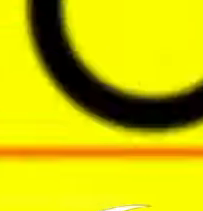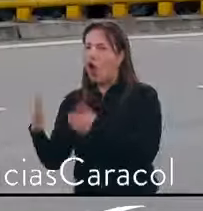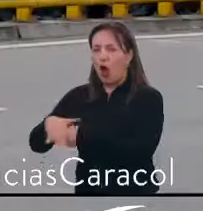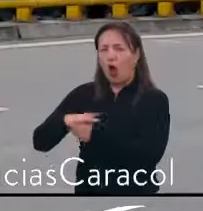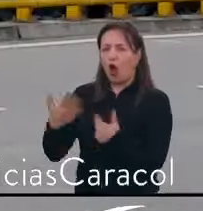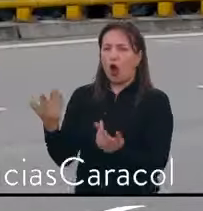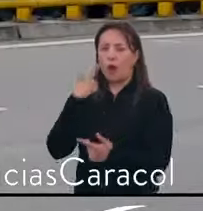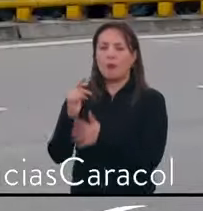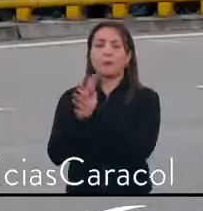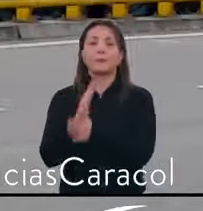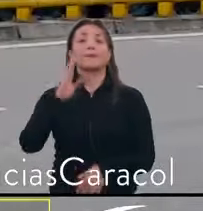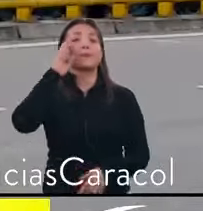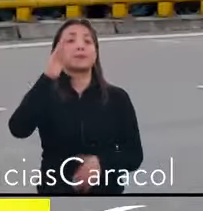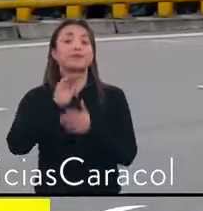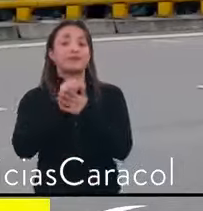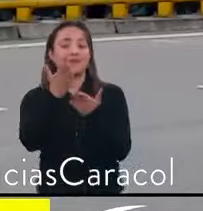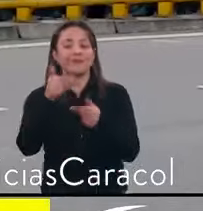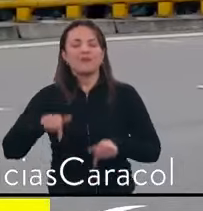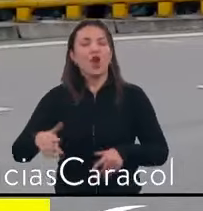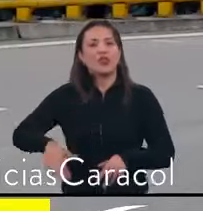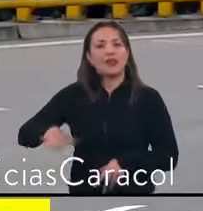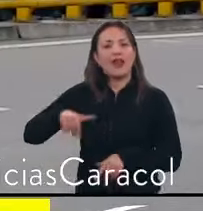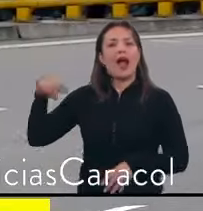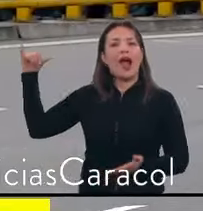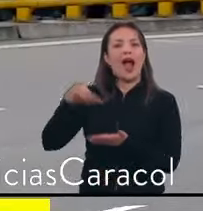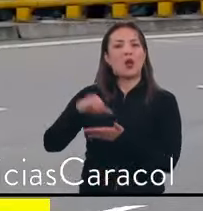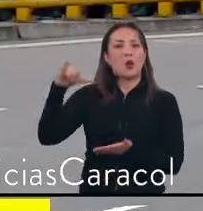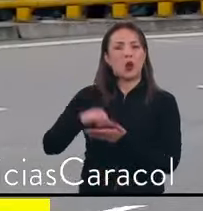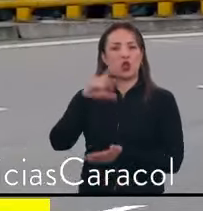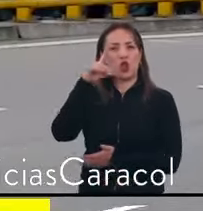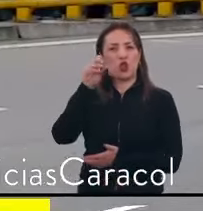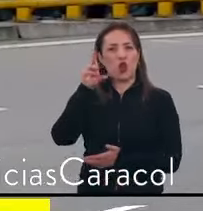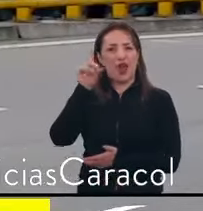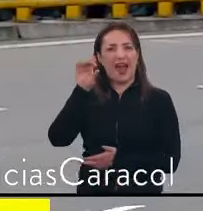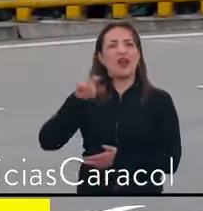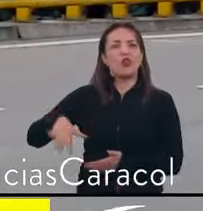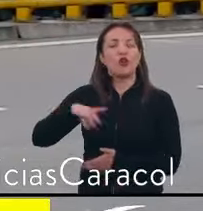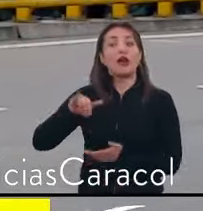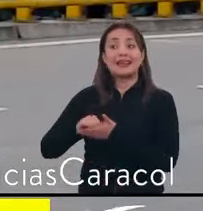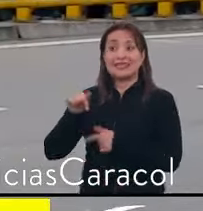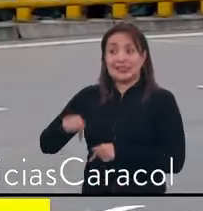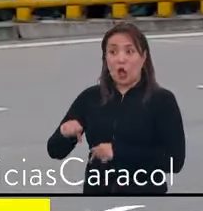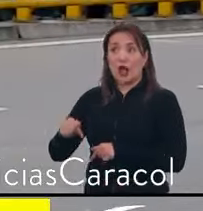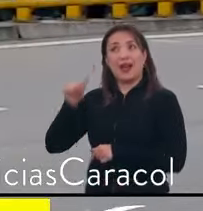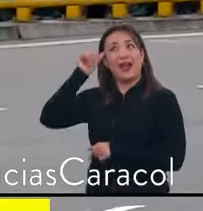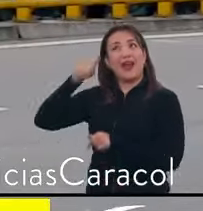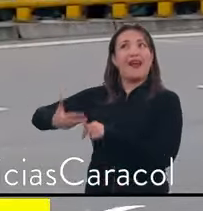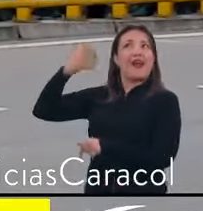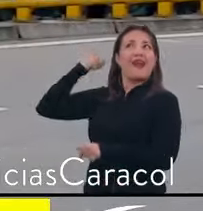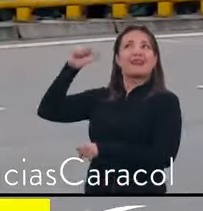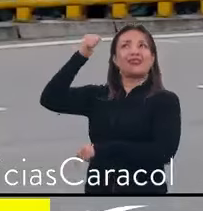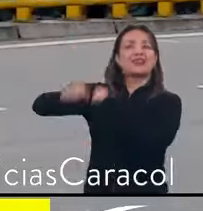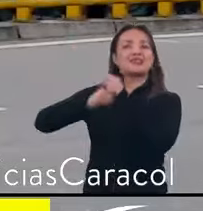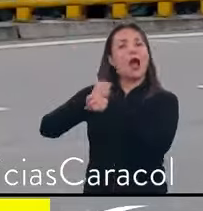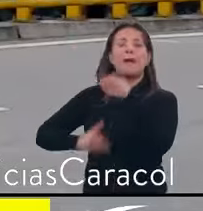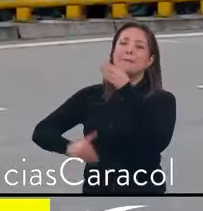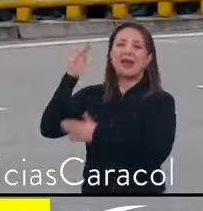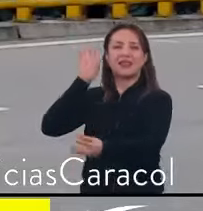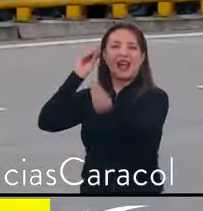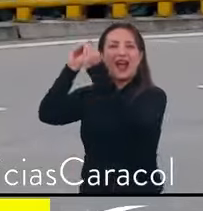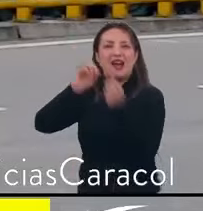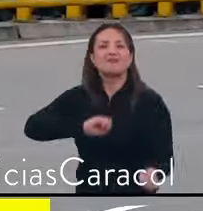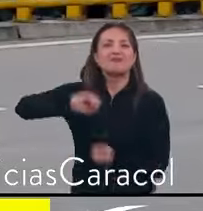Juanita, la saludo desde el Aeropuerto Internacional El Dorado, donde hoy, hace 10 años, comenzó el Tratado de Libre Comercio con Estados Unidos. Y el primer